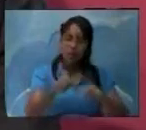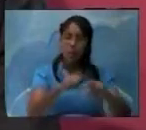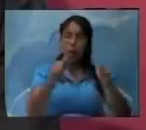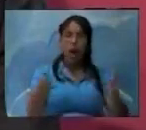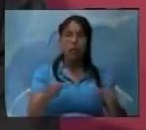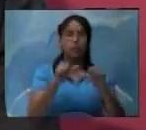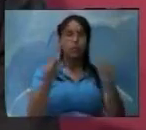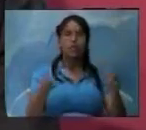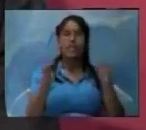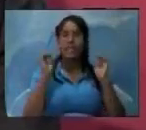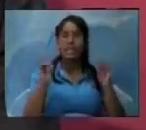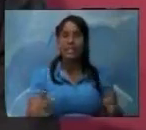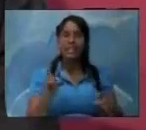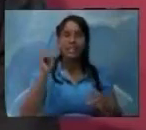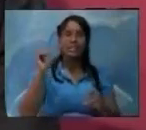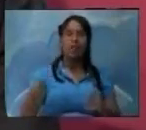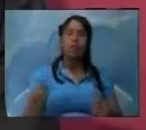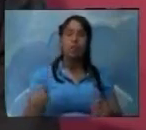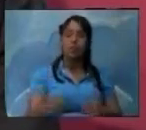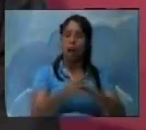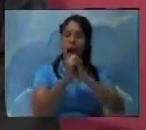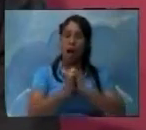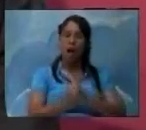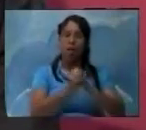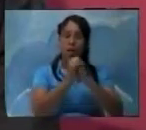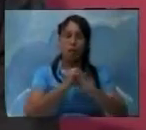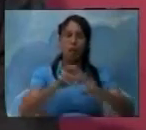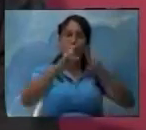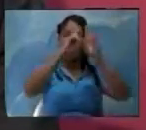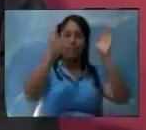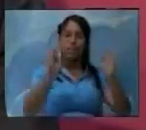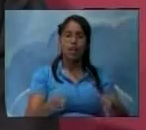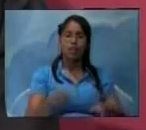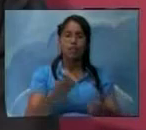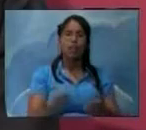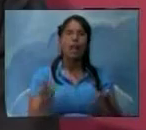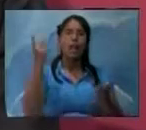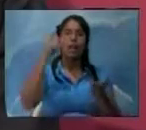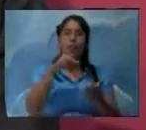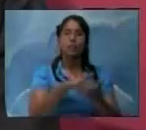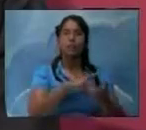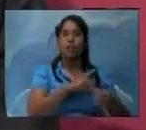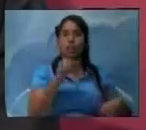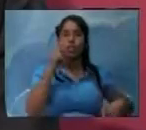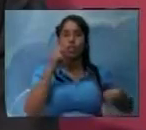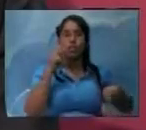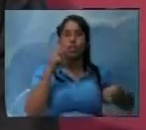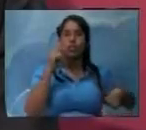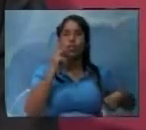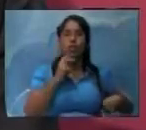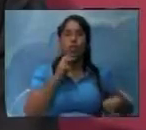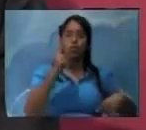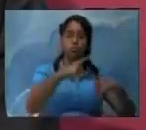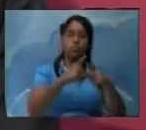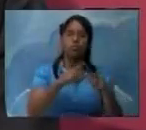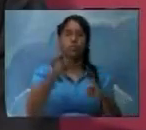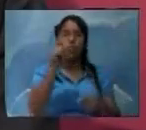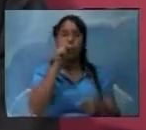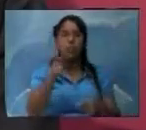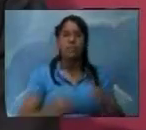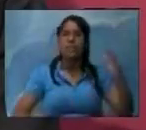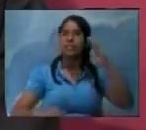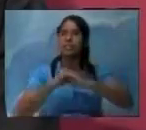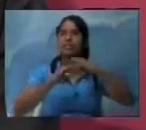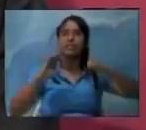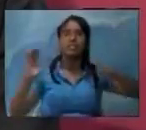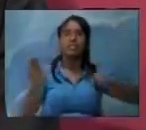dioses, ni tampoco adoraremos la estatua que has levantado. Entonces Nabucodonosor se llenó de